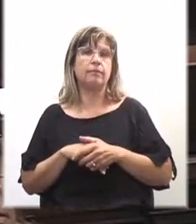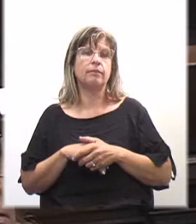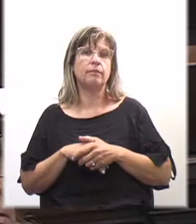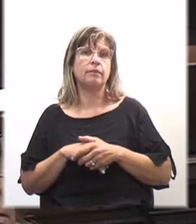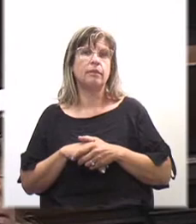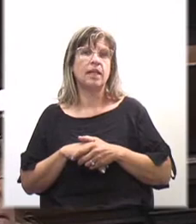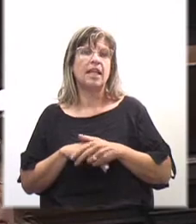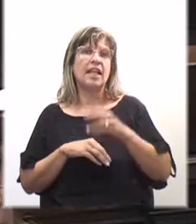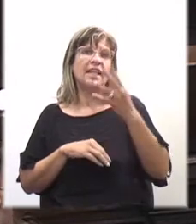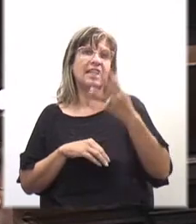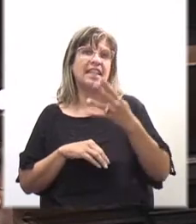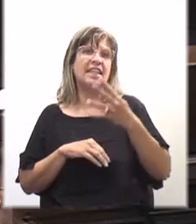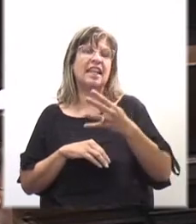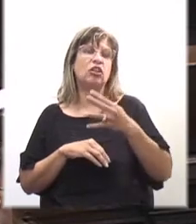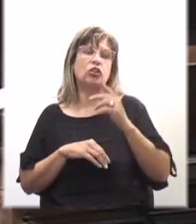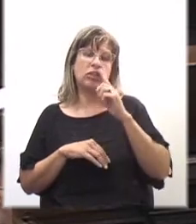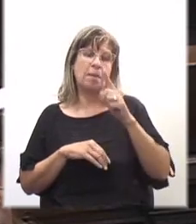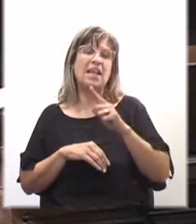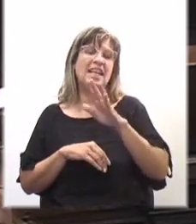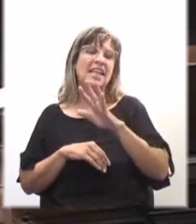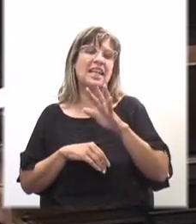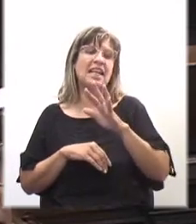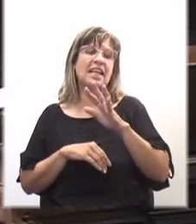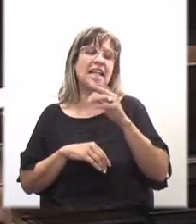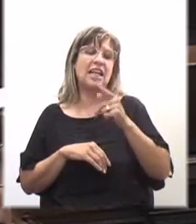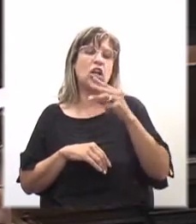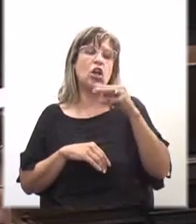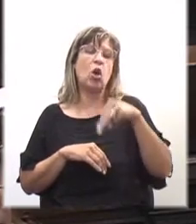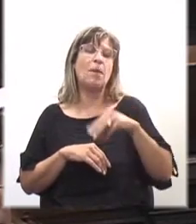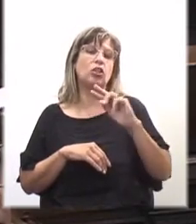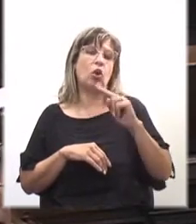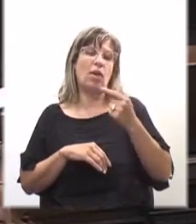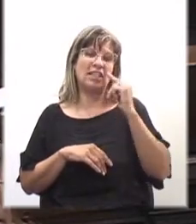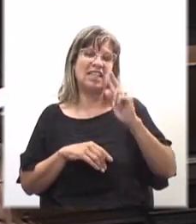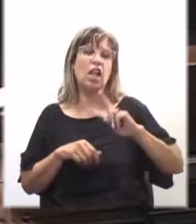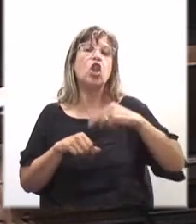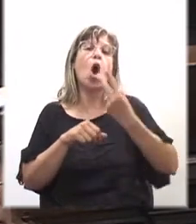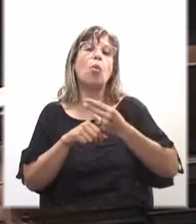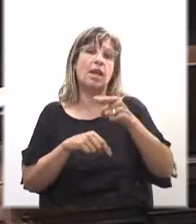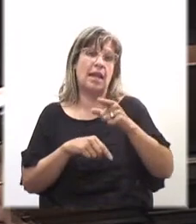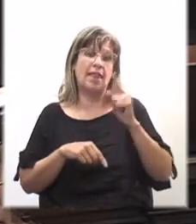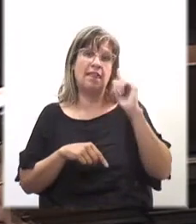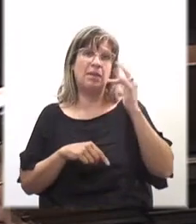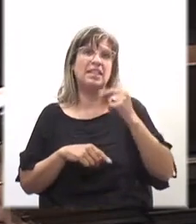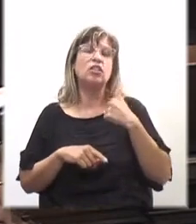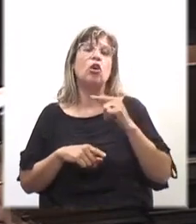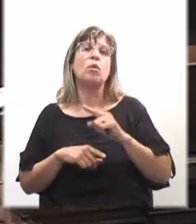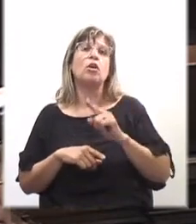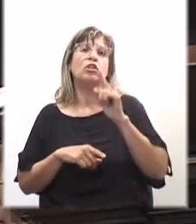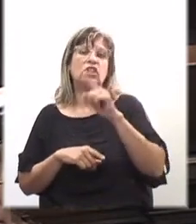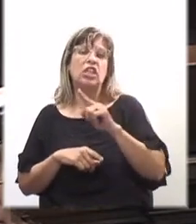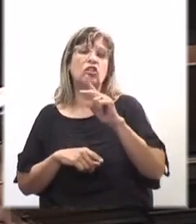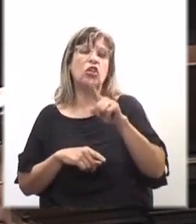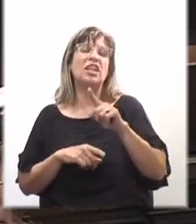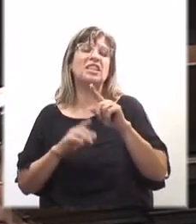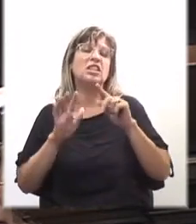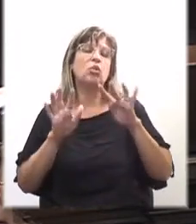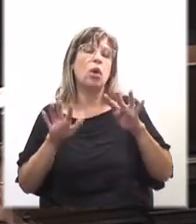tiene 14.000 kilómetros cuadrados. Es decir, que es más del doble de Palestina, y somos 119.000.